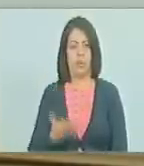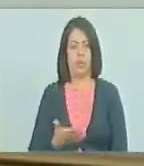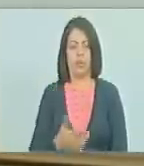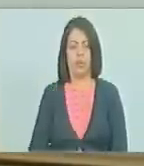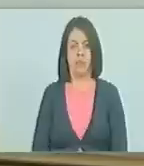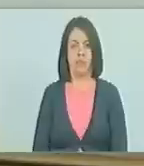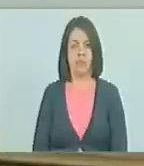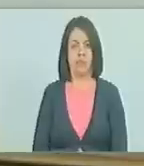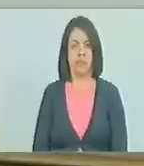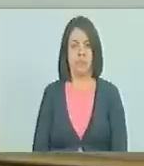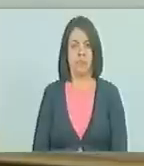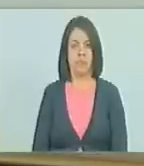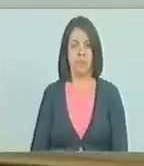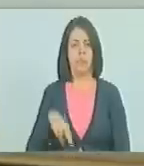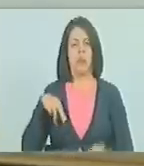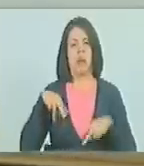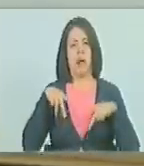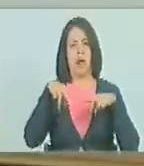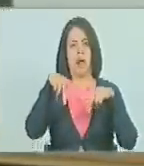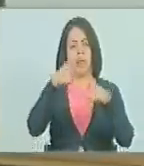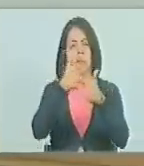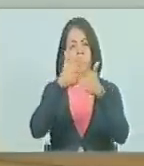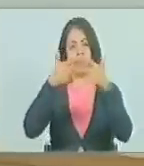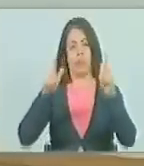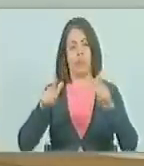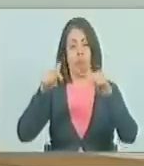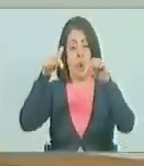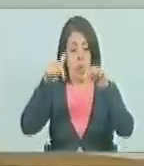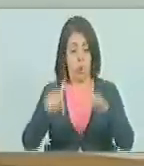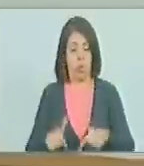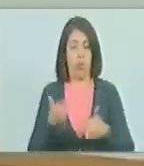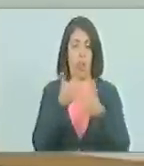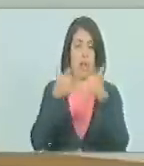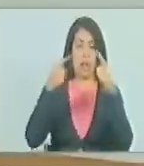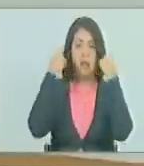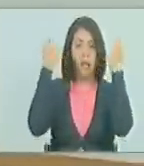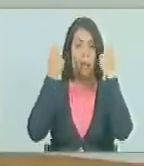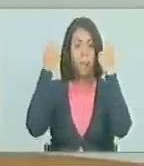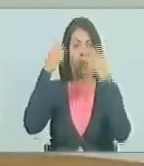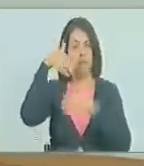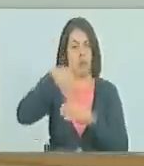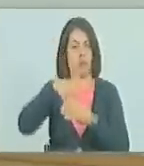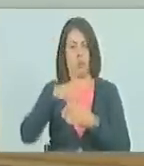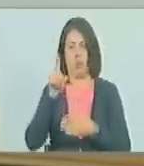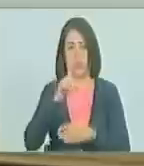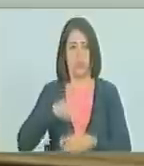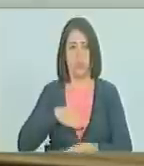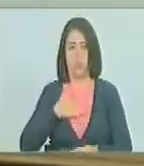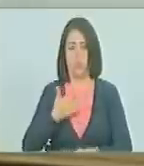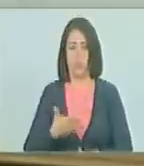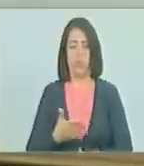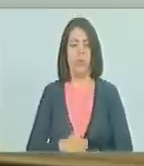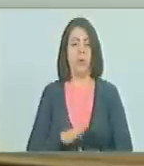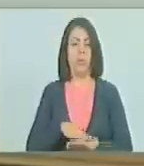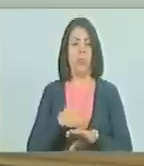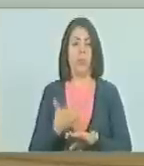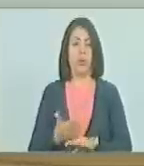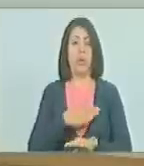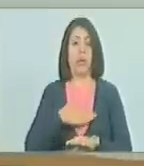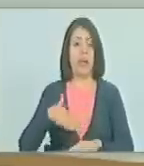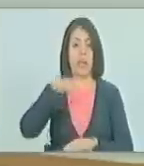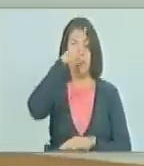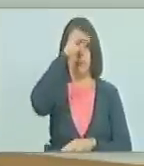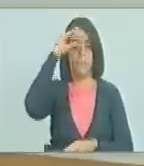estar caminando libremente, como están caminando libremente en este momento, haciendo campaña electoral. Porque la intención de Donald